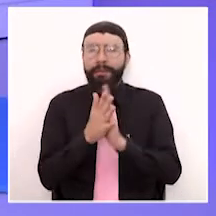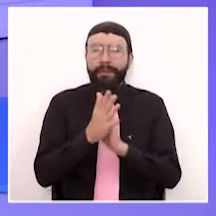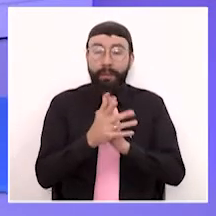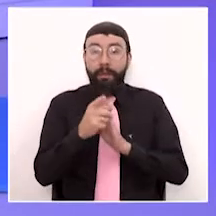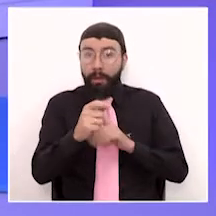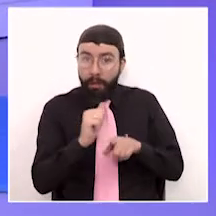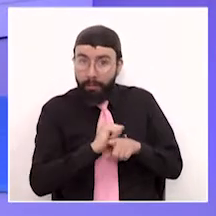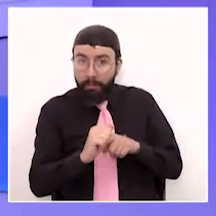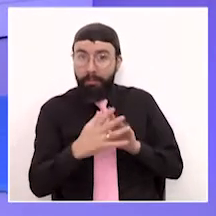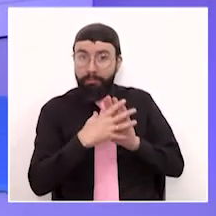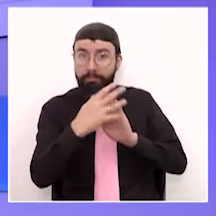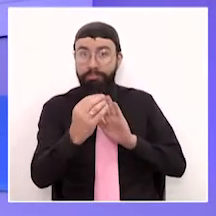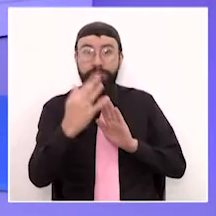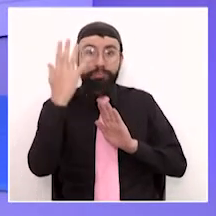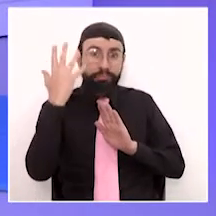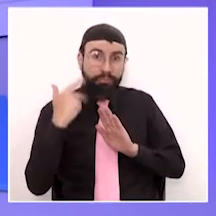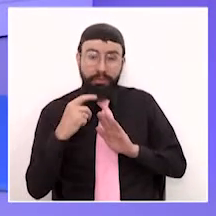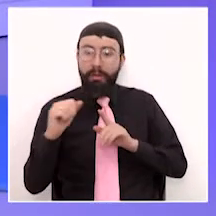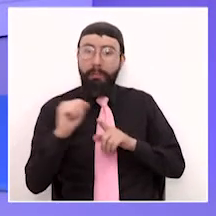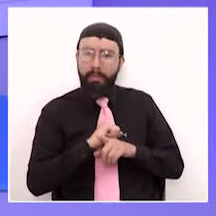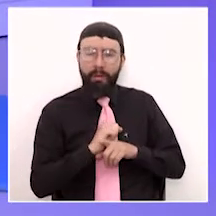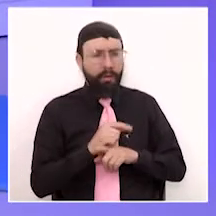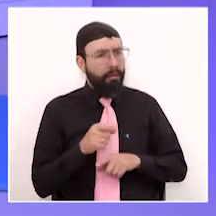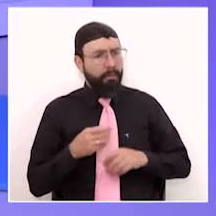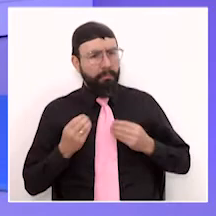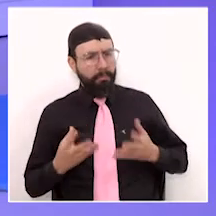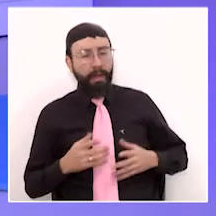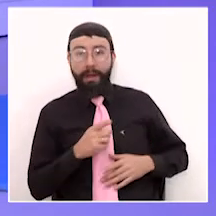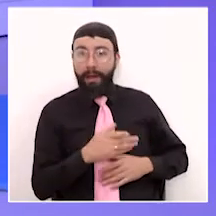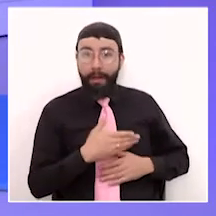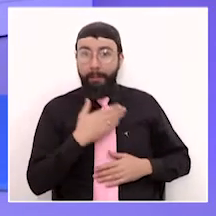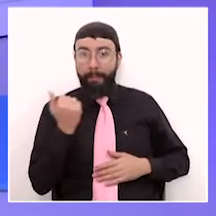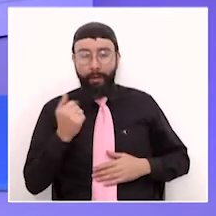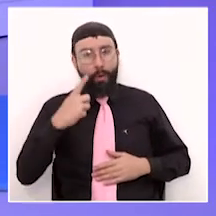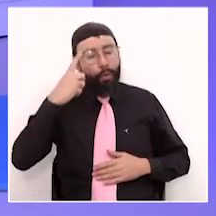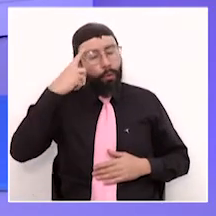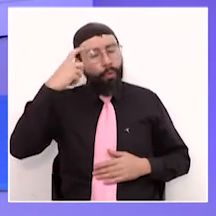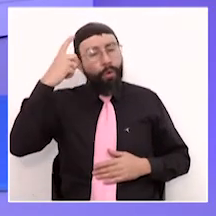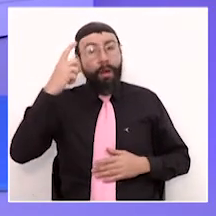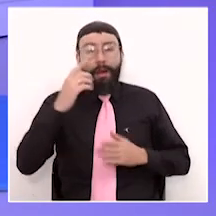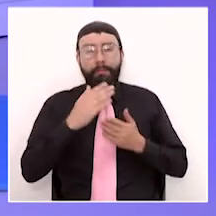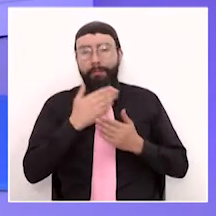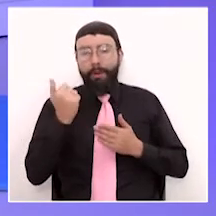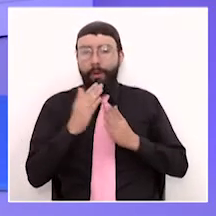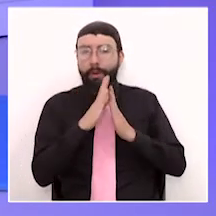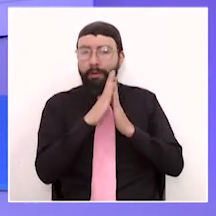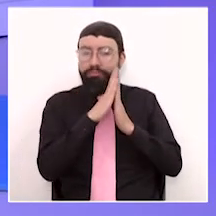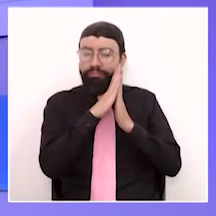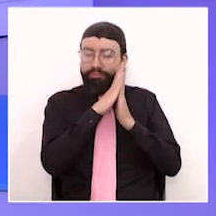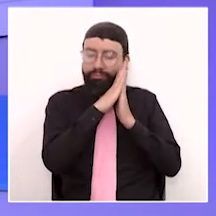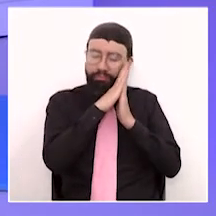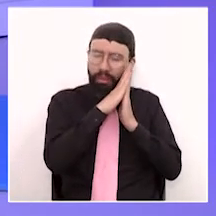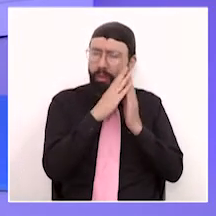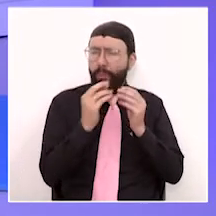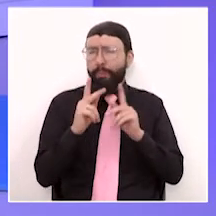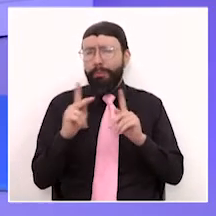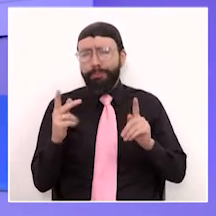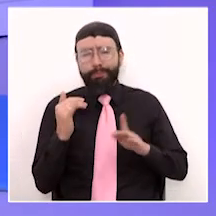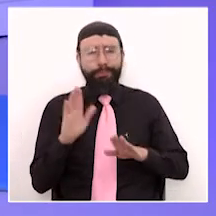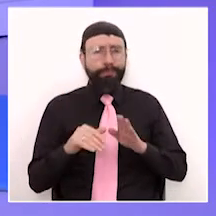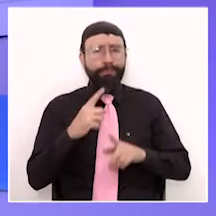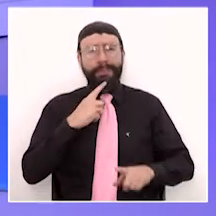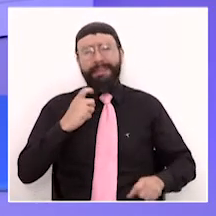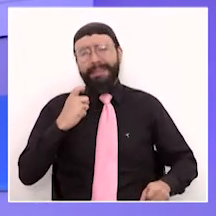en nuestro día a día para poder conciliar mejor el sueño. Sabemos que muchas personas están teniendo